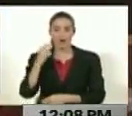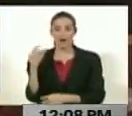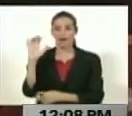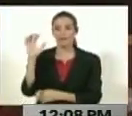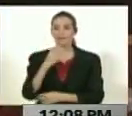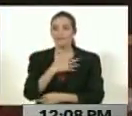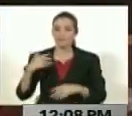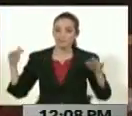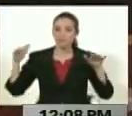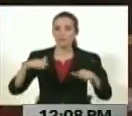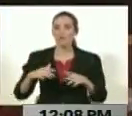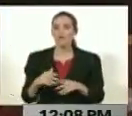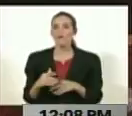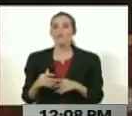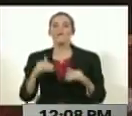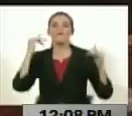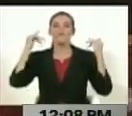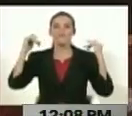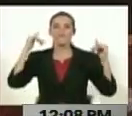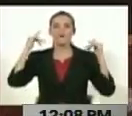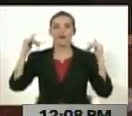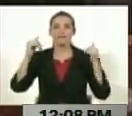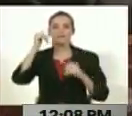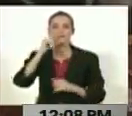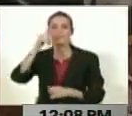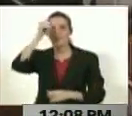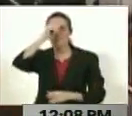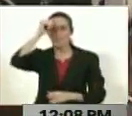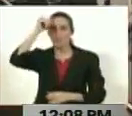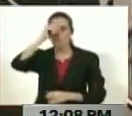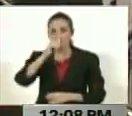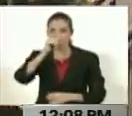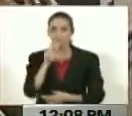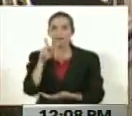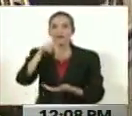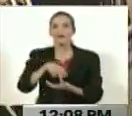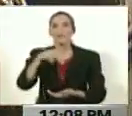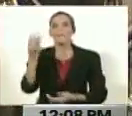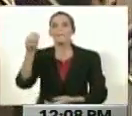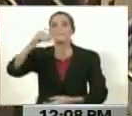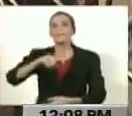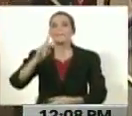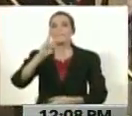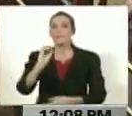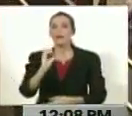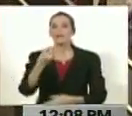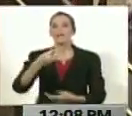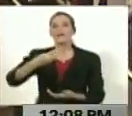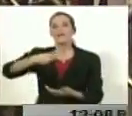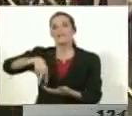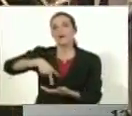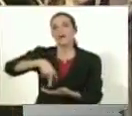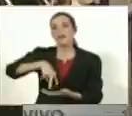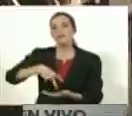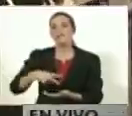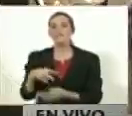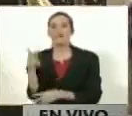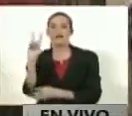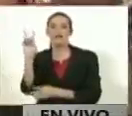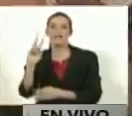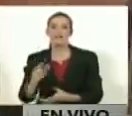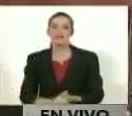quieran asistir a esta fiesta. Sábado y domingo van a participar más de 20 bailarines venezolanos